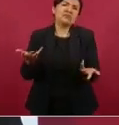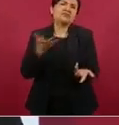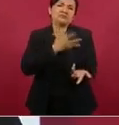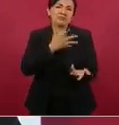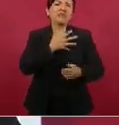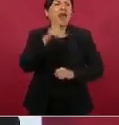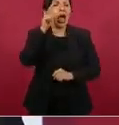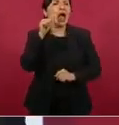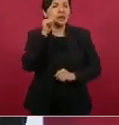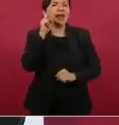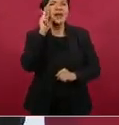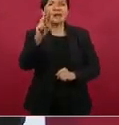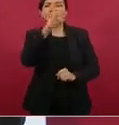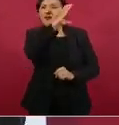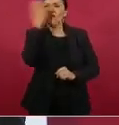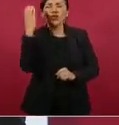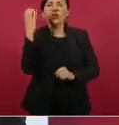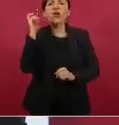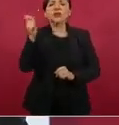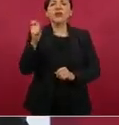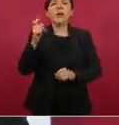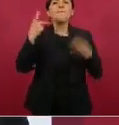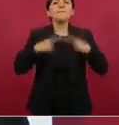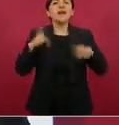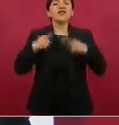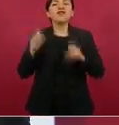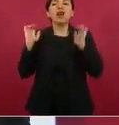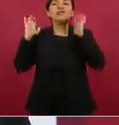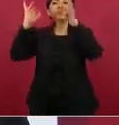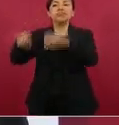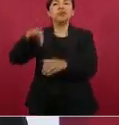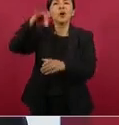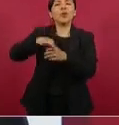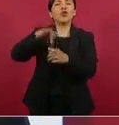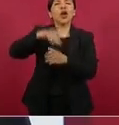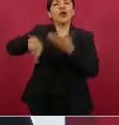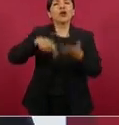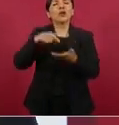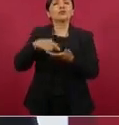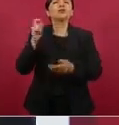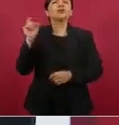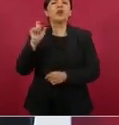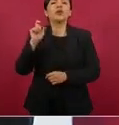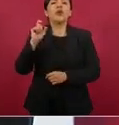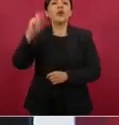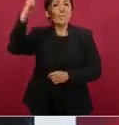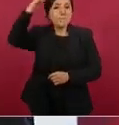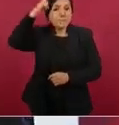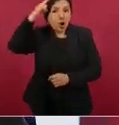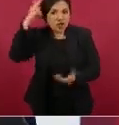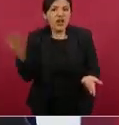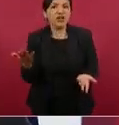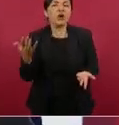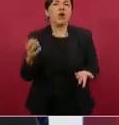Ayer veíamos la foto de los conservadores que fueron a buscar a Maximiliano, y en el Porfiriato pues